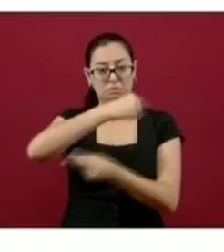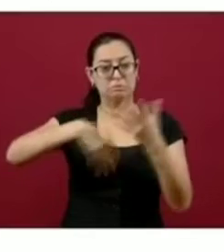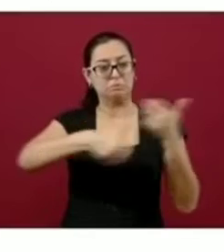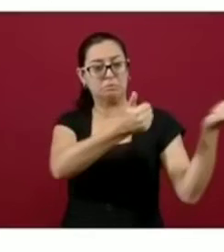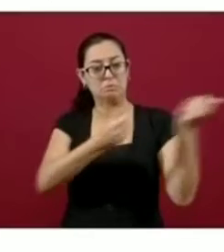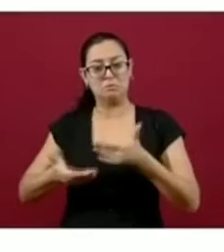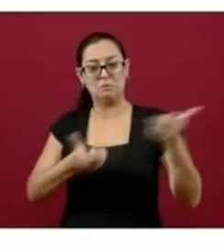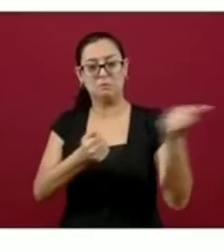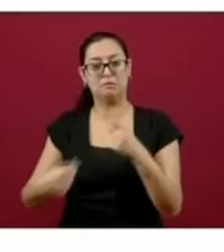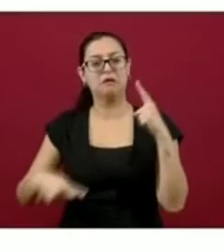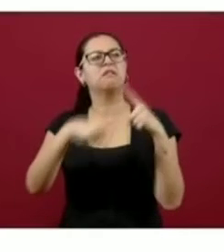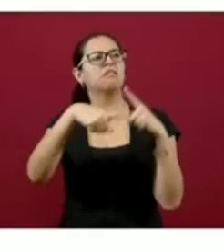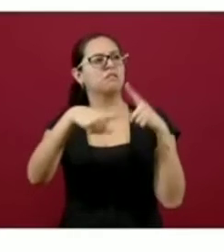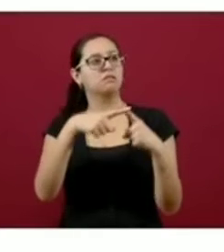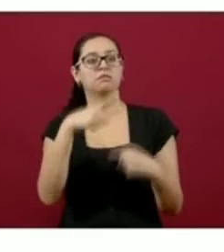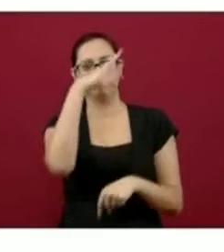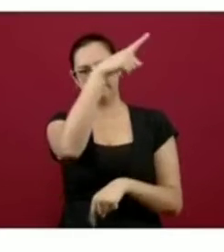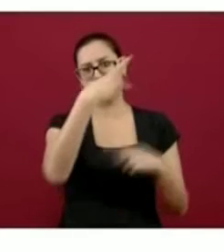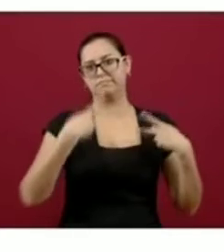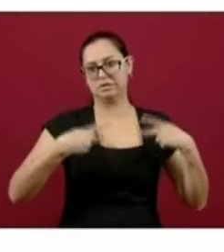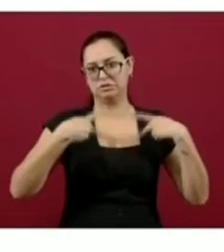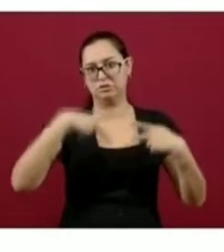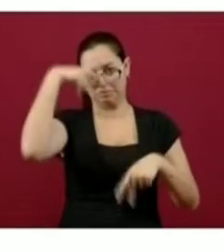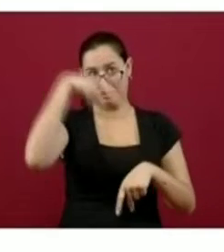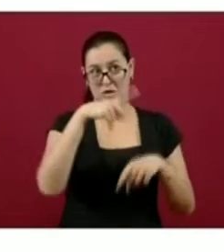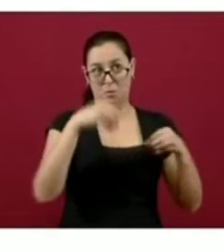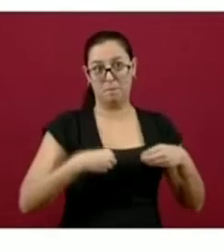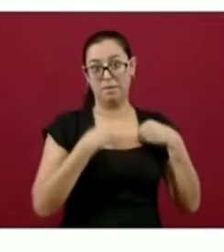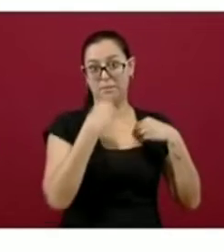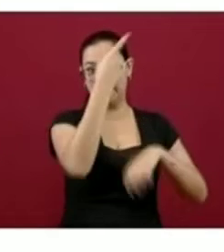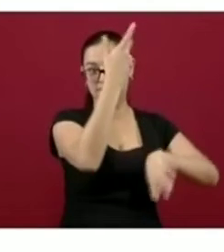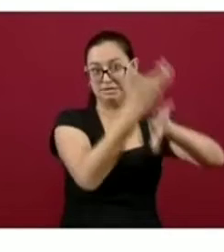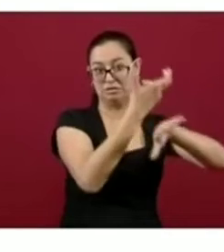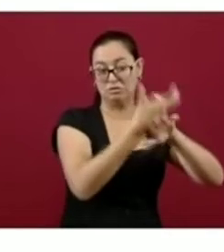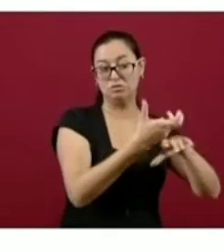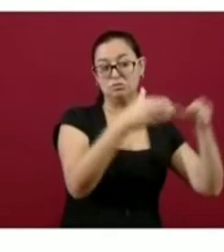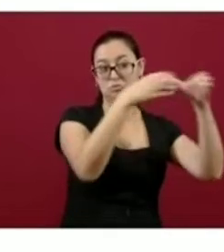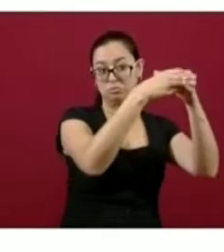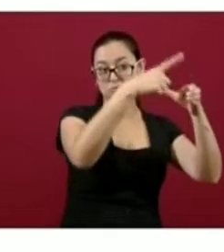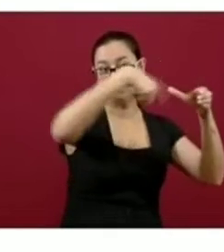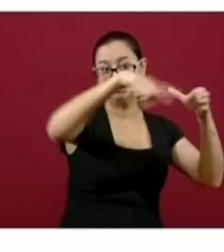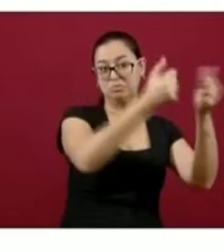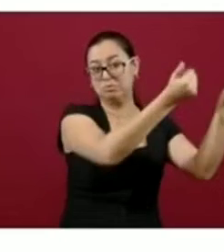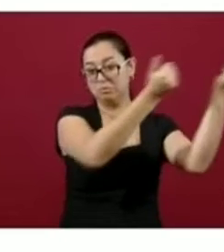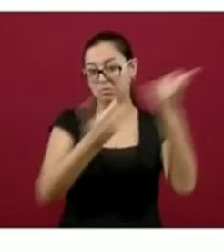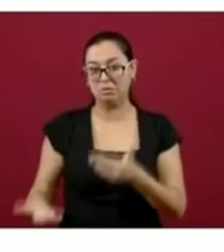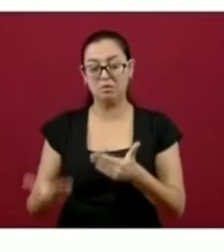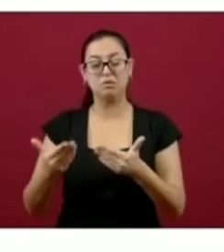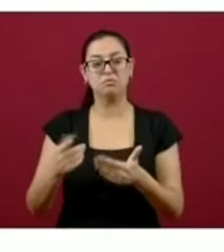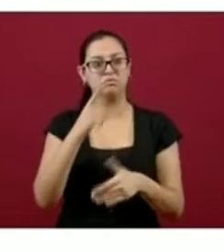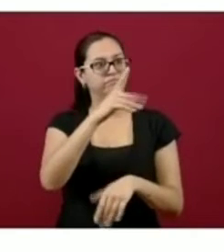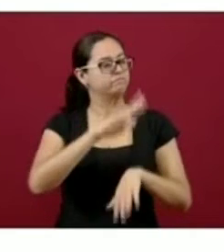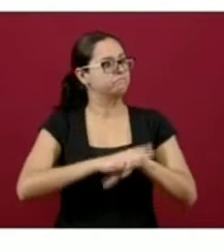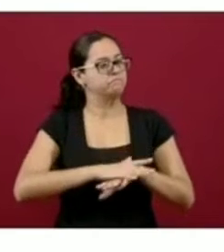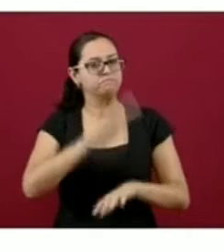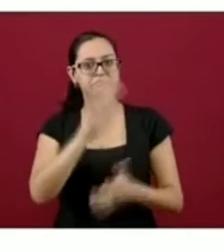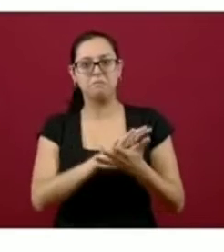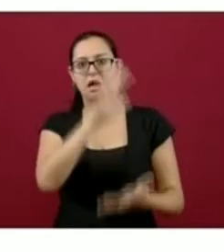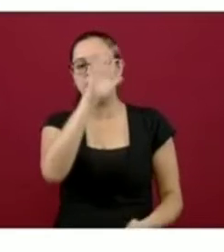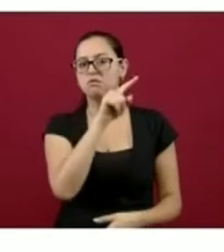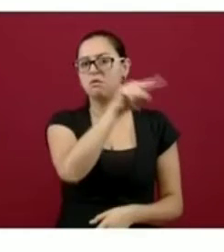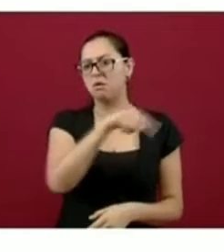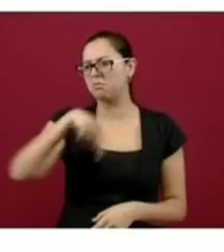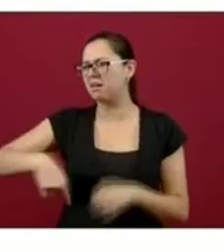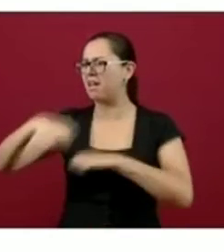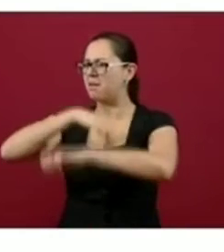más de 30,000 millones de dólares. No hay nadie, ninguna empresa, ni fondo de pensiones, ni ninguna otra fuente que